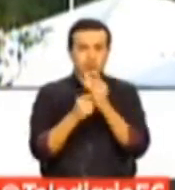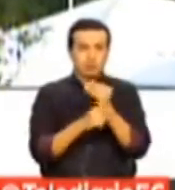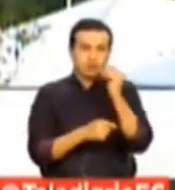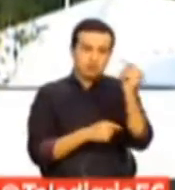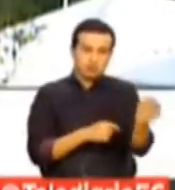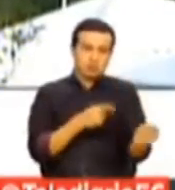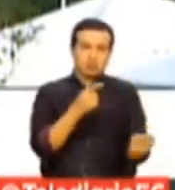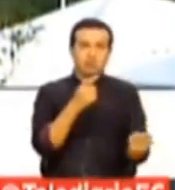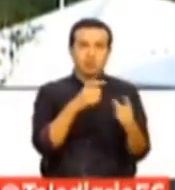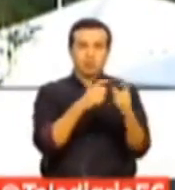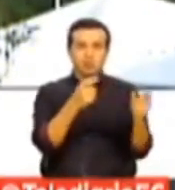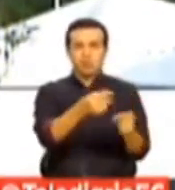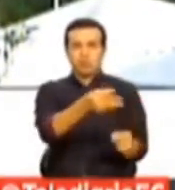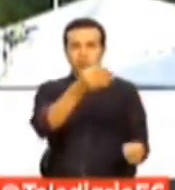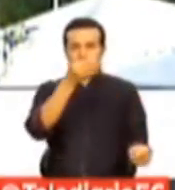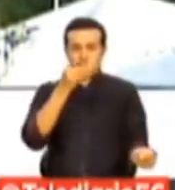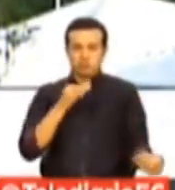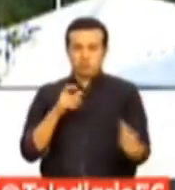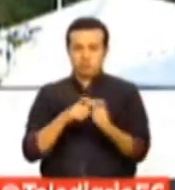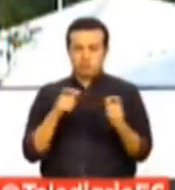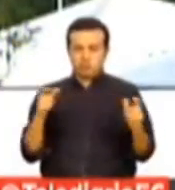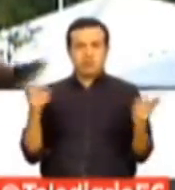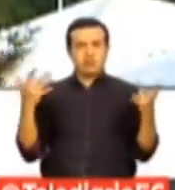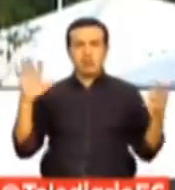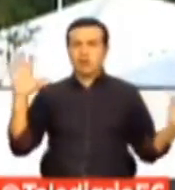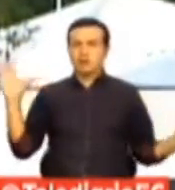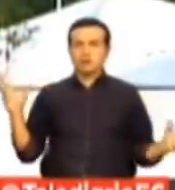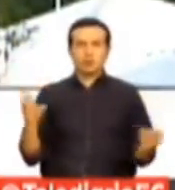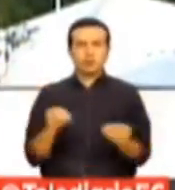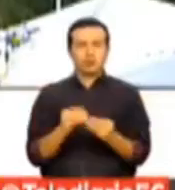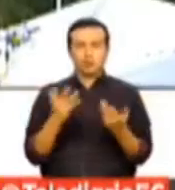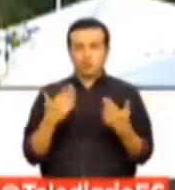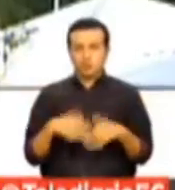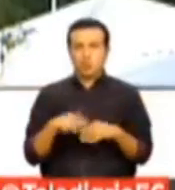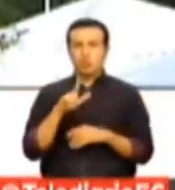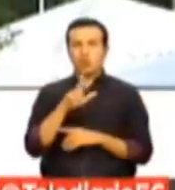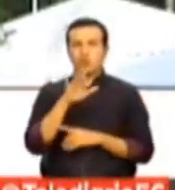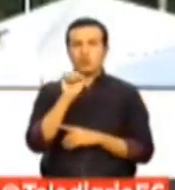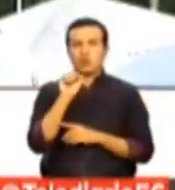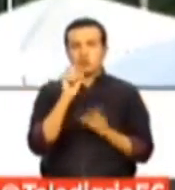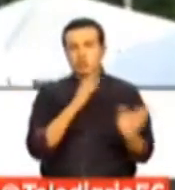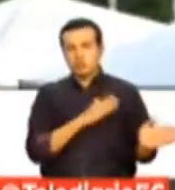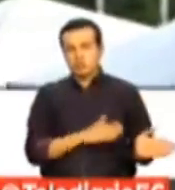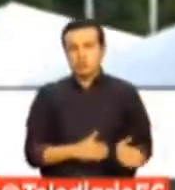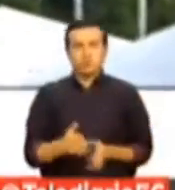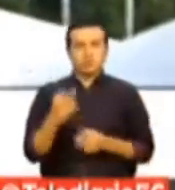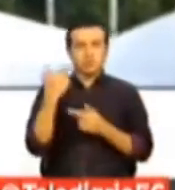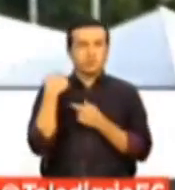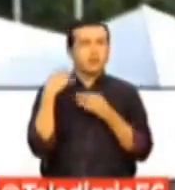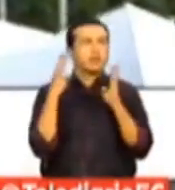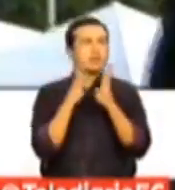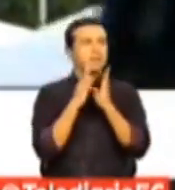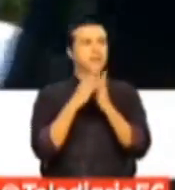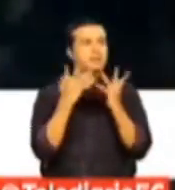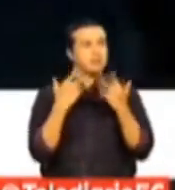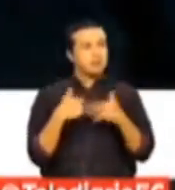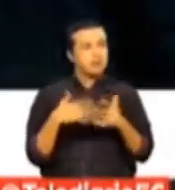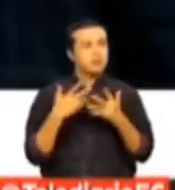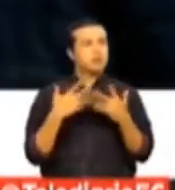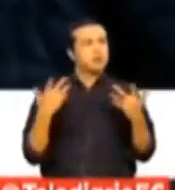ahí les entregaban en el núcleo de Pichincha pues una entrada. Vamos a platicar con Luis García, es el organizador de este evento,